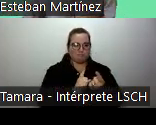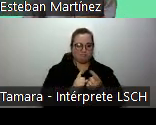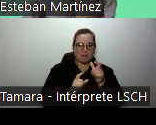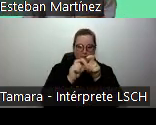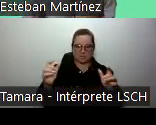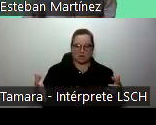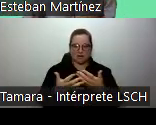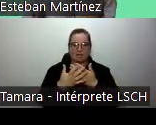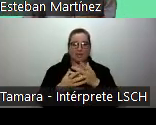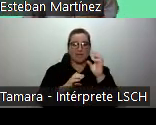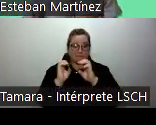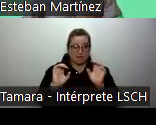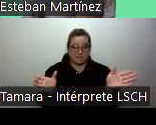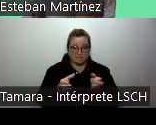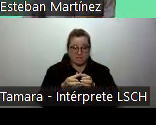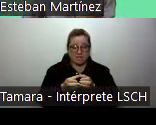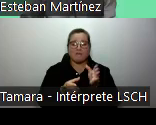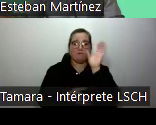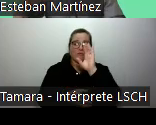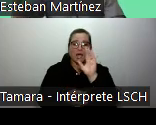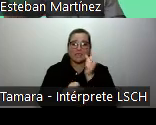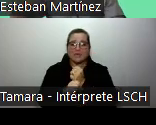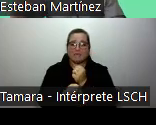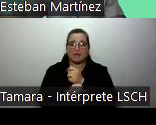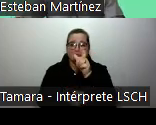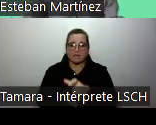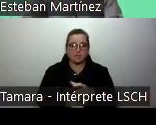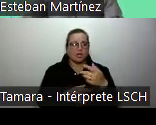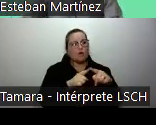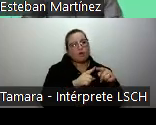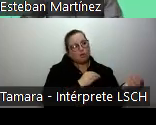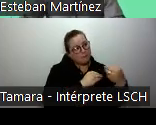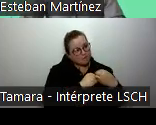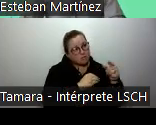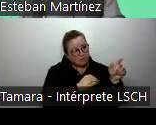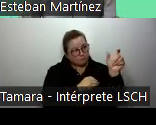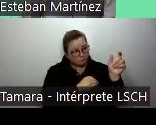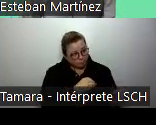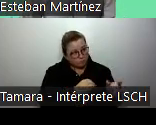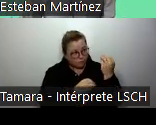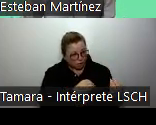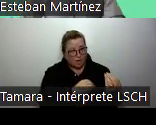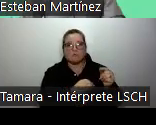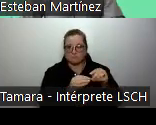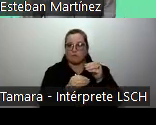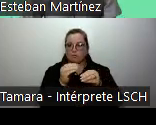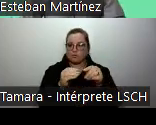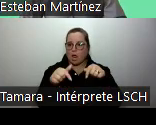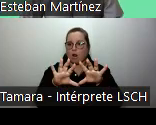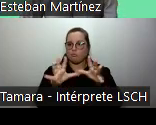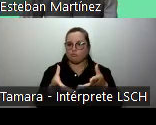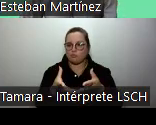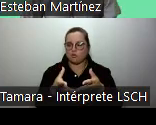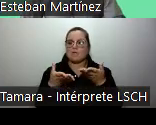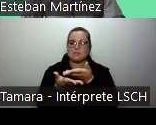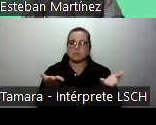en empresas pequeñas eh buscan trabajar con alguien referenciado alguien de confianza y así es como está funcionando mucho el mundo Así que hagan